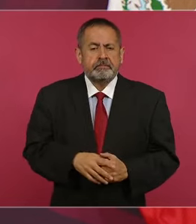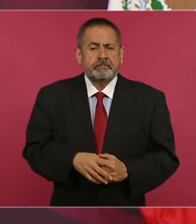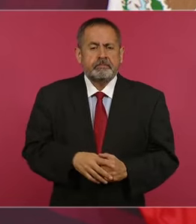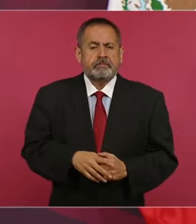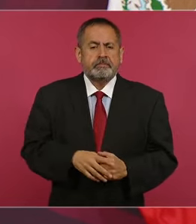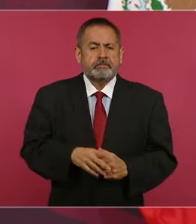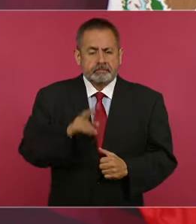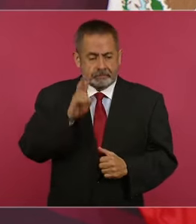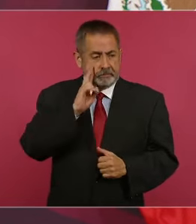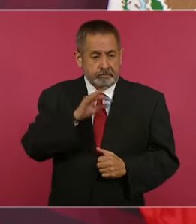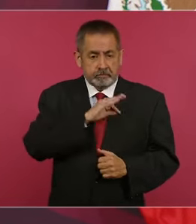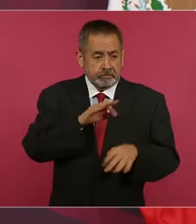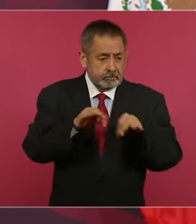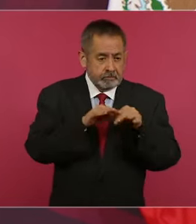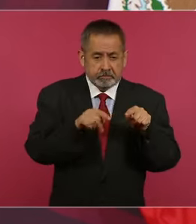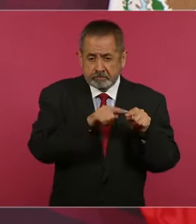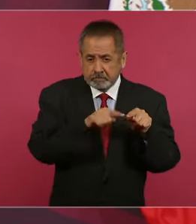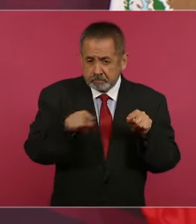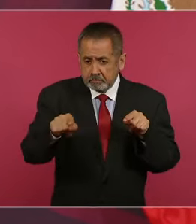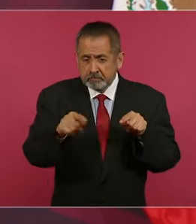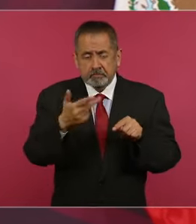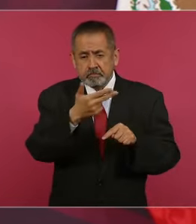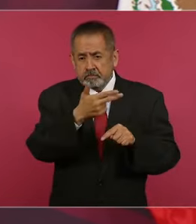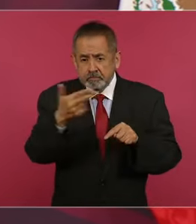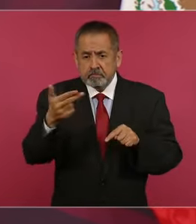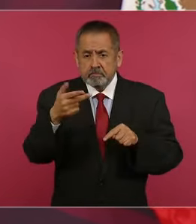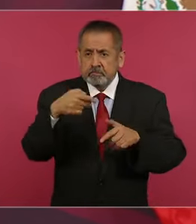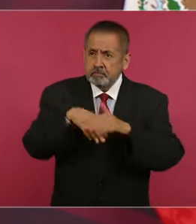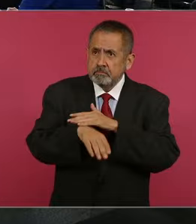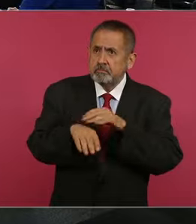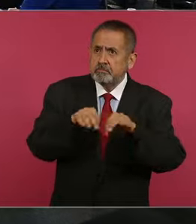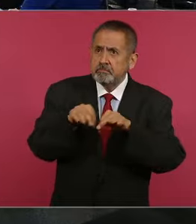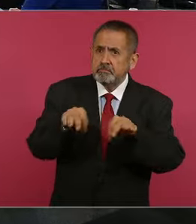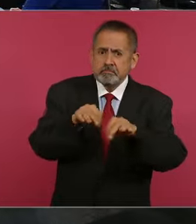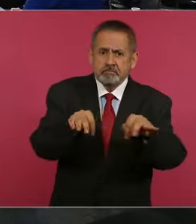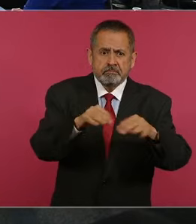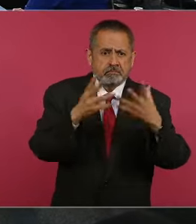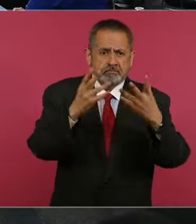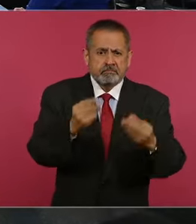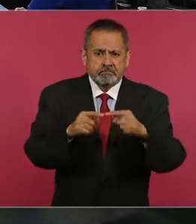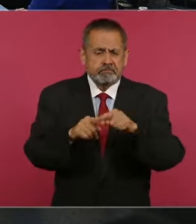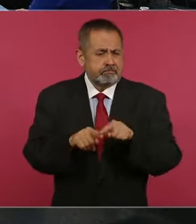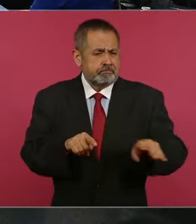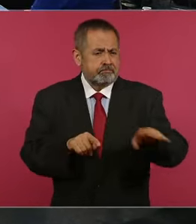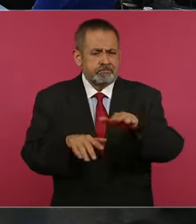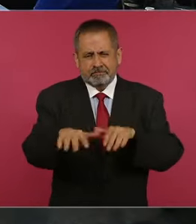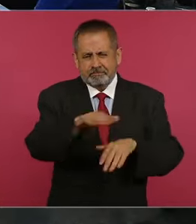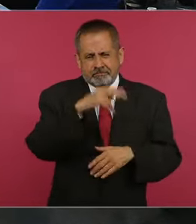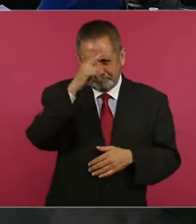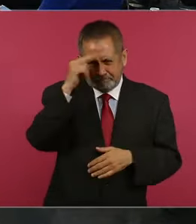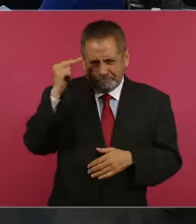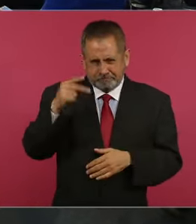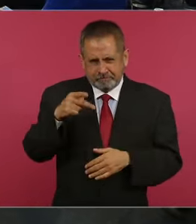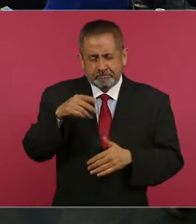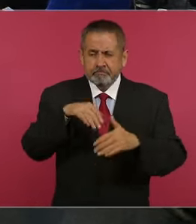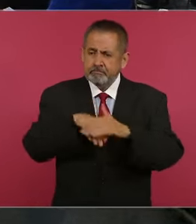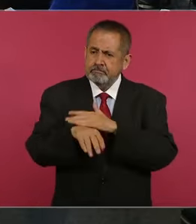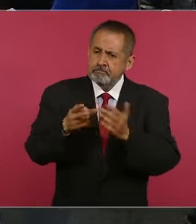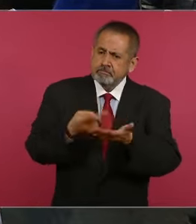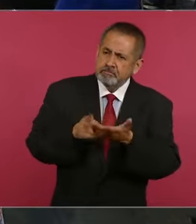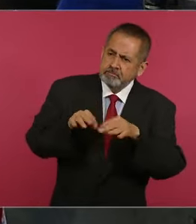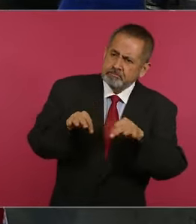van a poder trabajar en los hoteles de la costa nayarita y van a